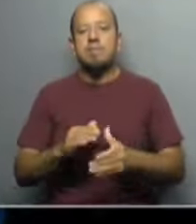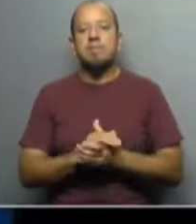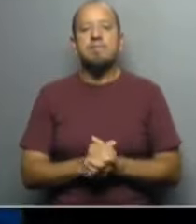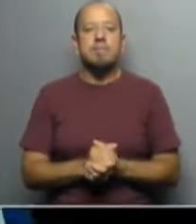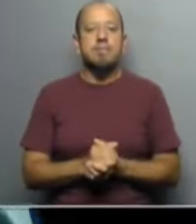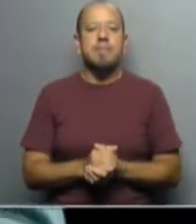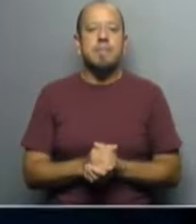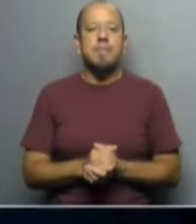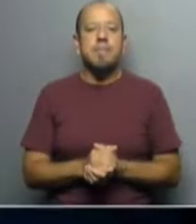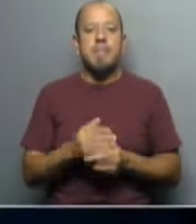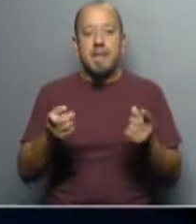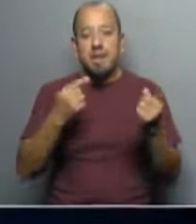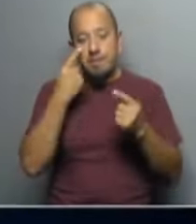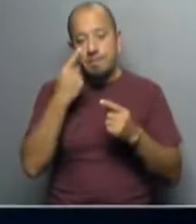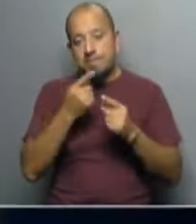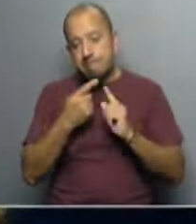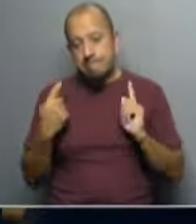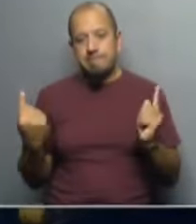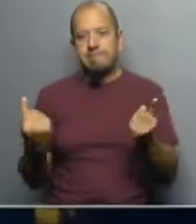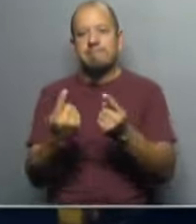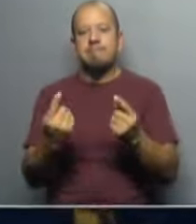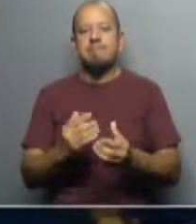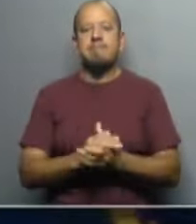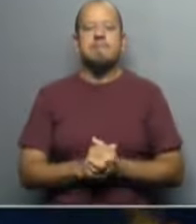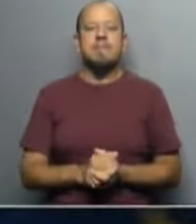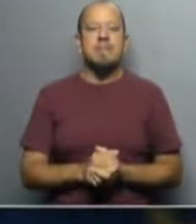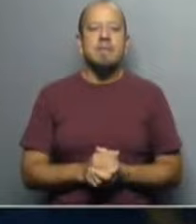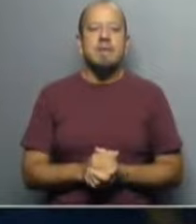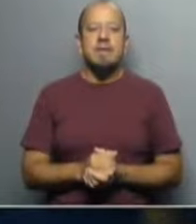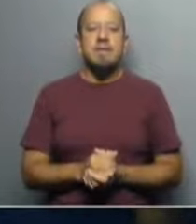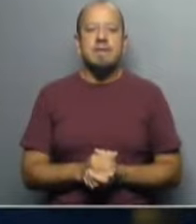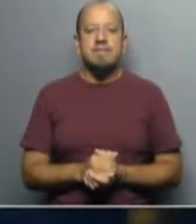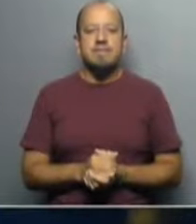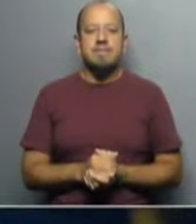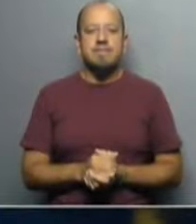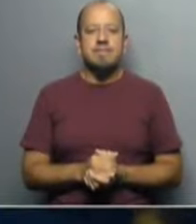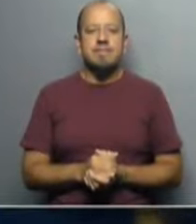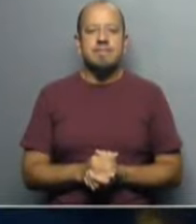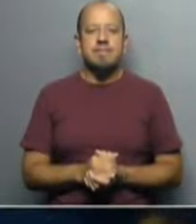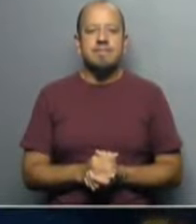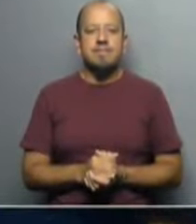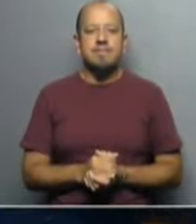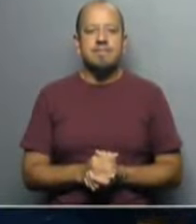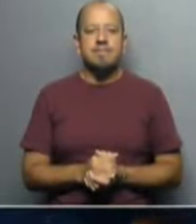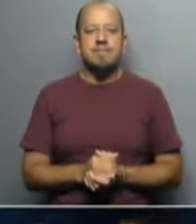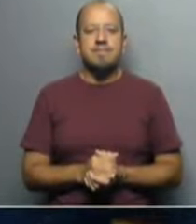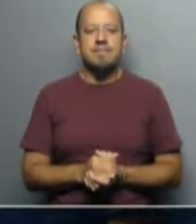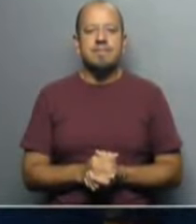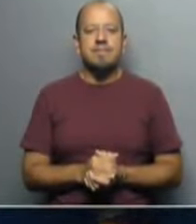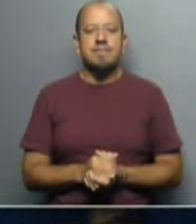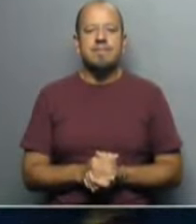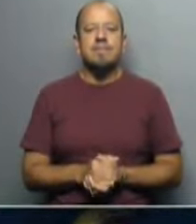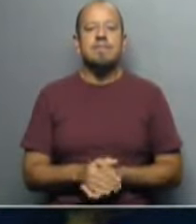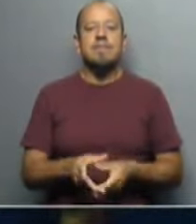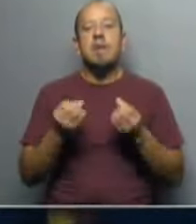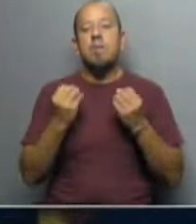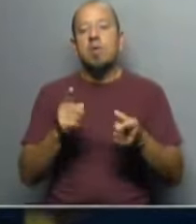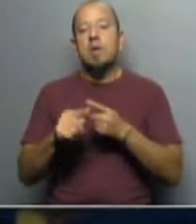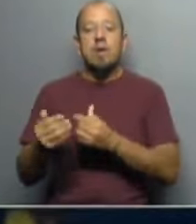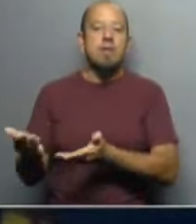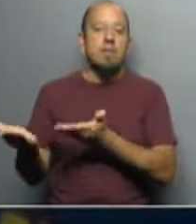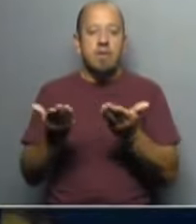extrañando este momento. Damos la vuelta acá porque es un momento hermoso de la televisión nacional. Exacto, porque le tenemos que dar la